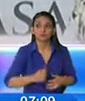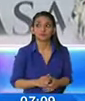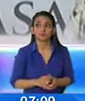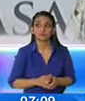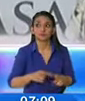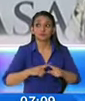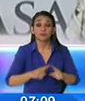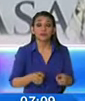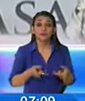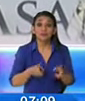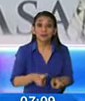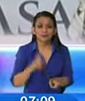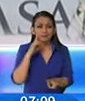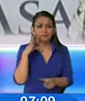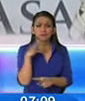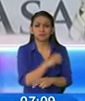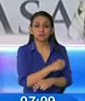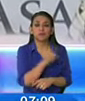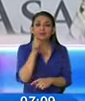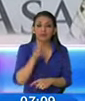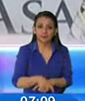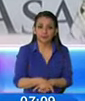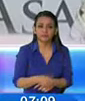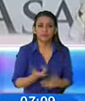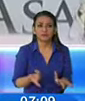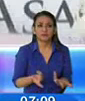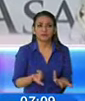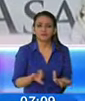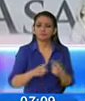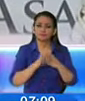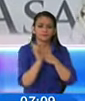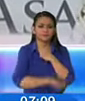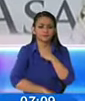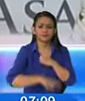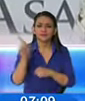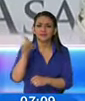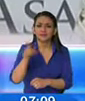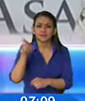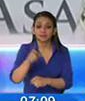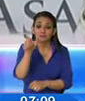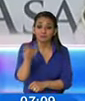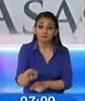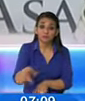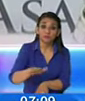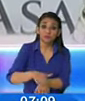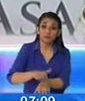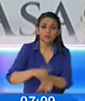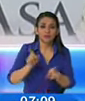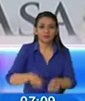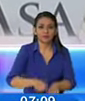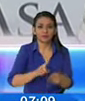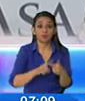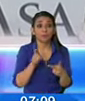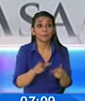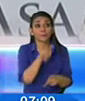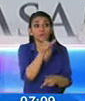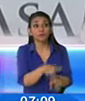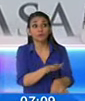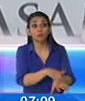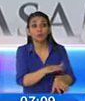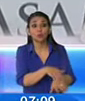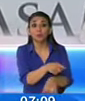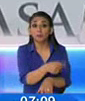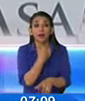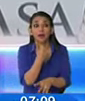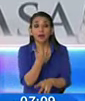se evidencia la necesidad de las sanciones a los victimarios, a los responsables de estos